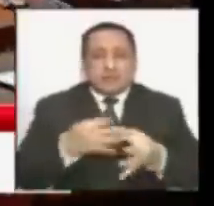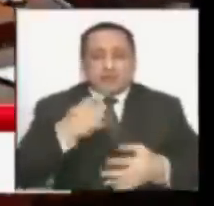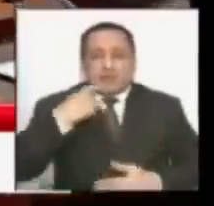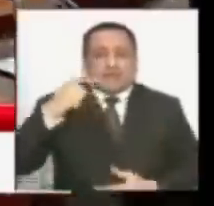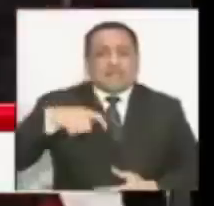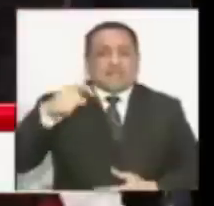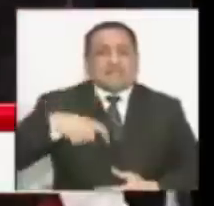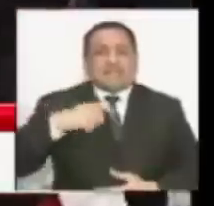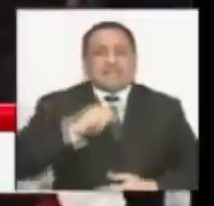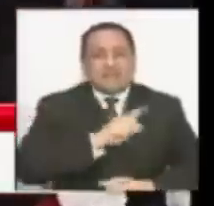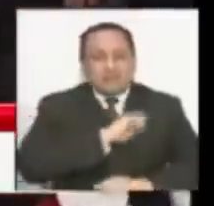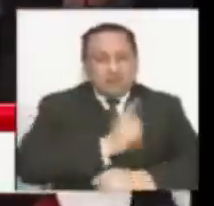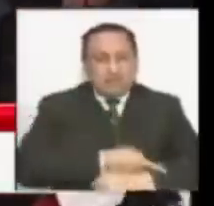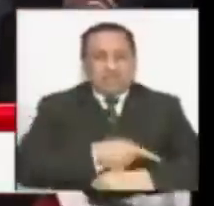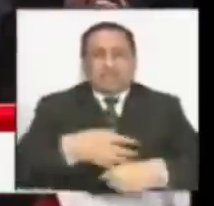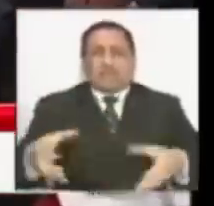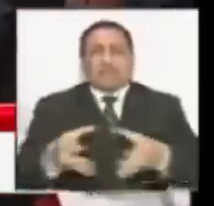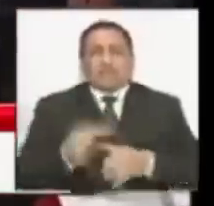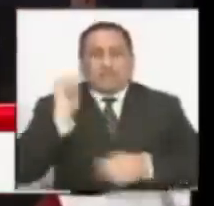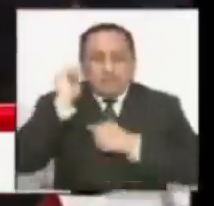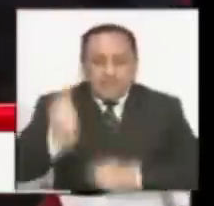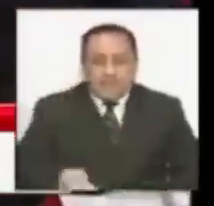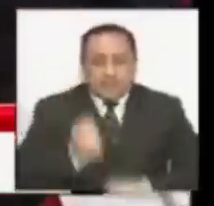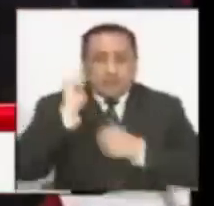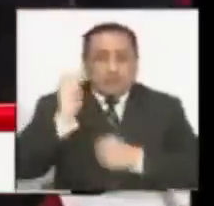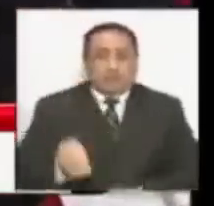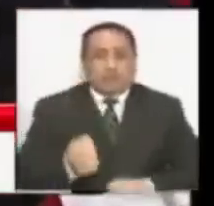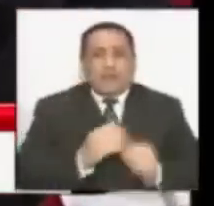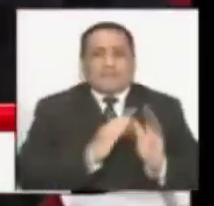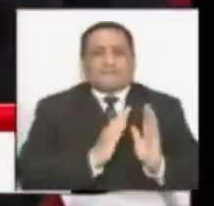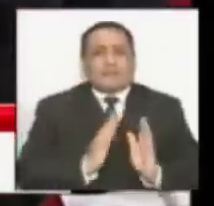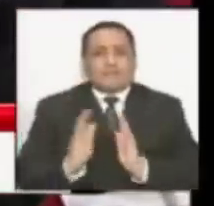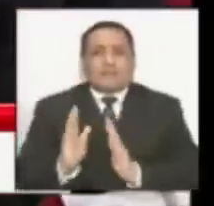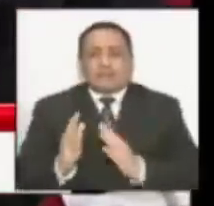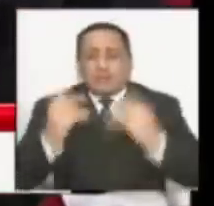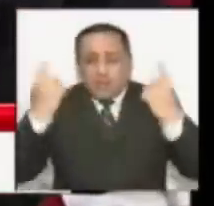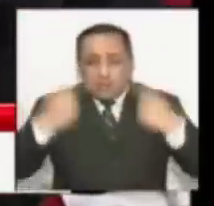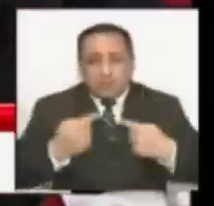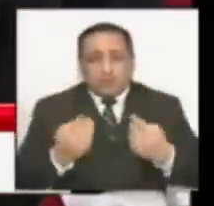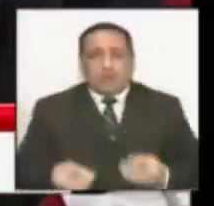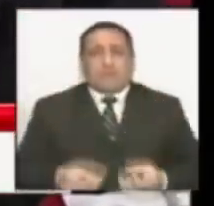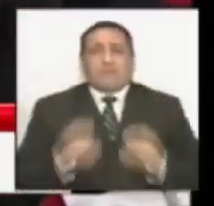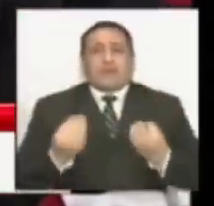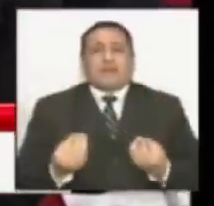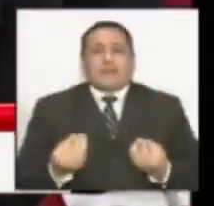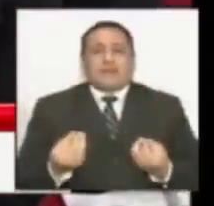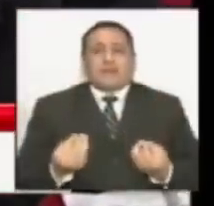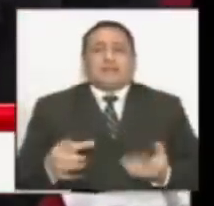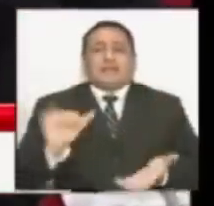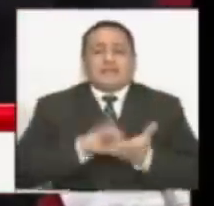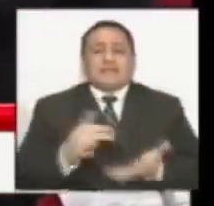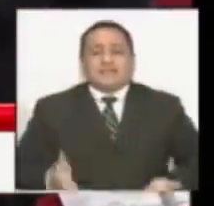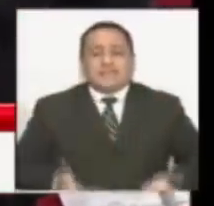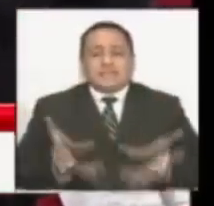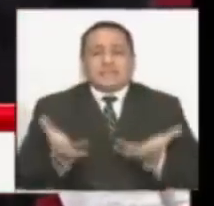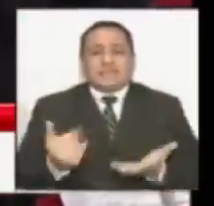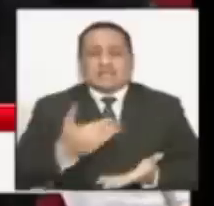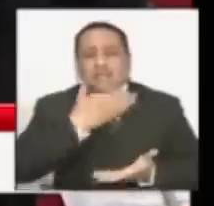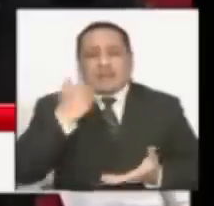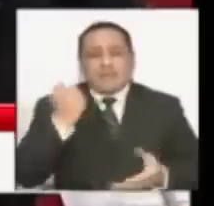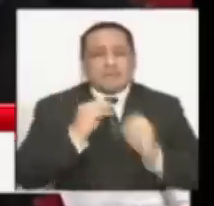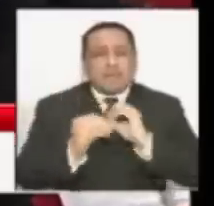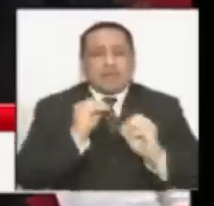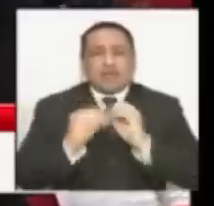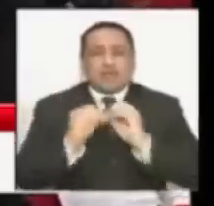esta pasarela de fotografías y de saludos que corresponden como nuevo presidente de